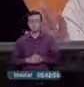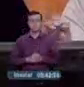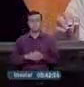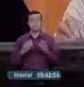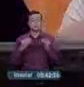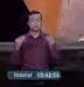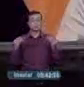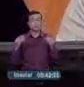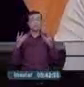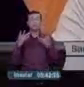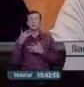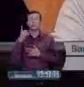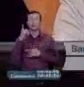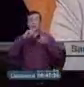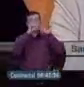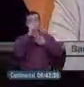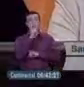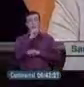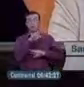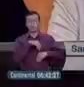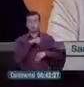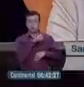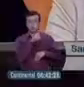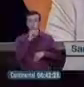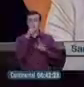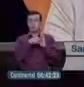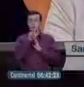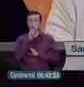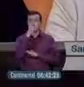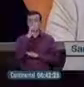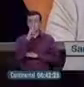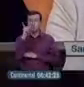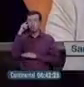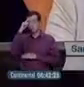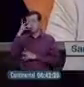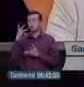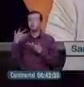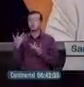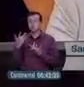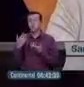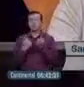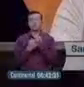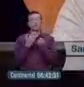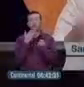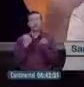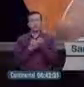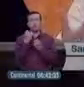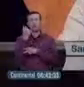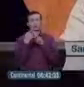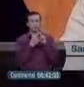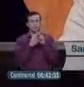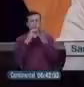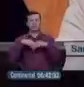gran mayoría del costo lo asume el sector privado, son 1.032 millones, y por el lado del gobierno lo que se hará es apoyo con crédito para